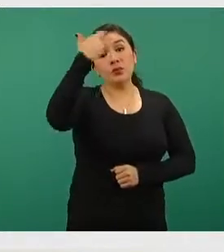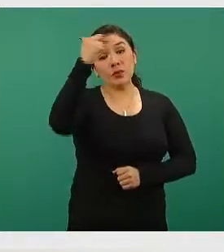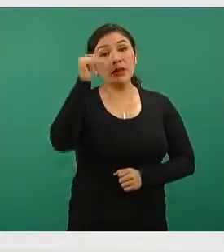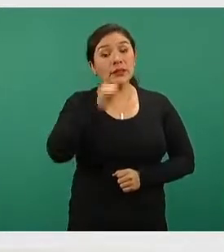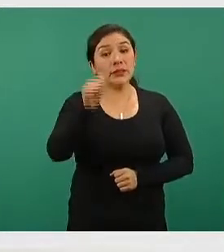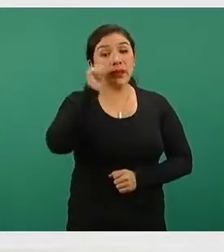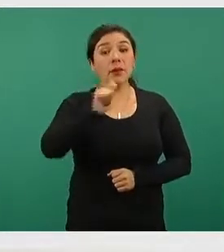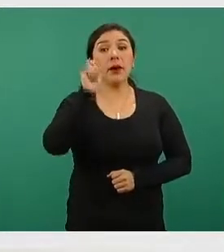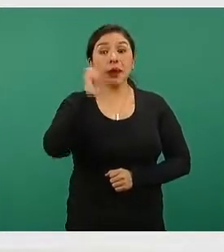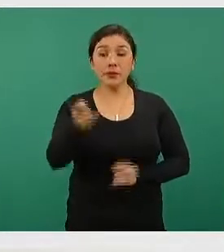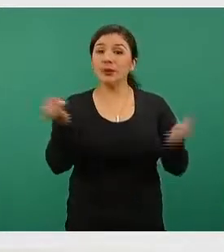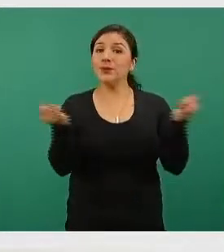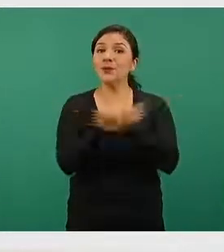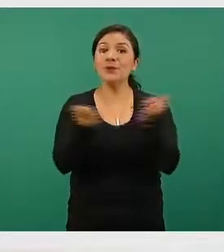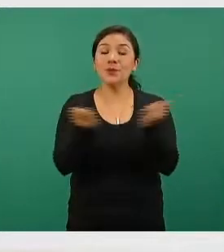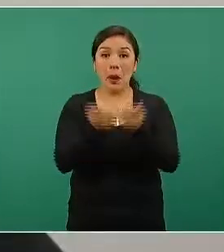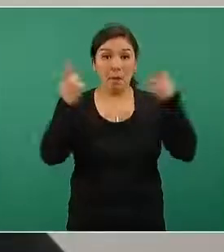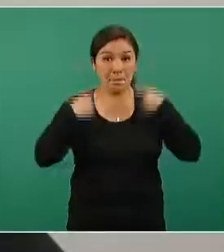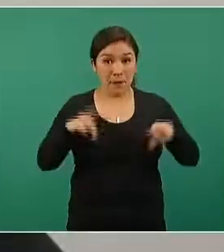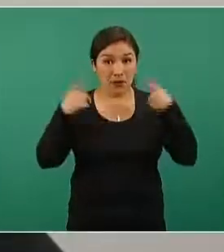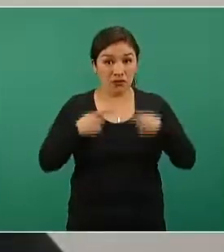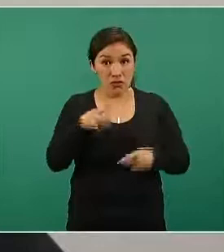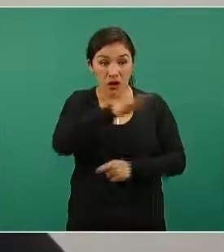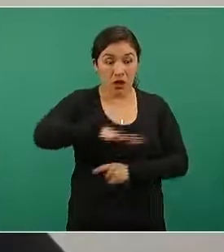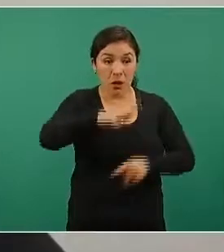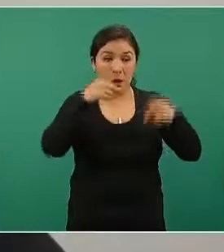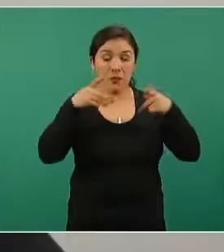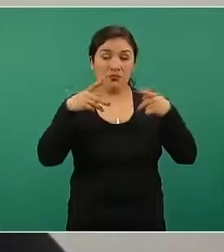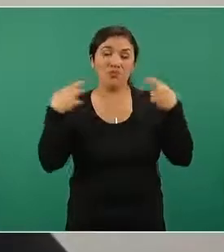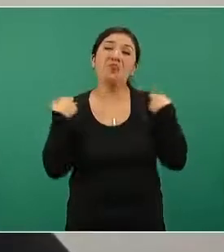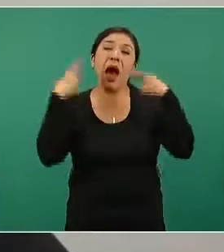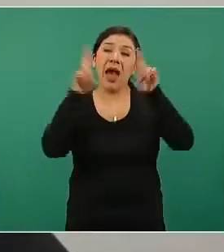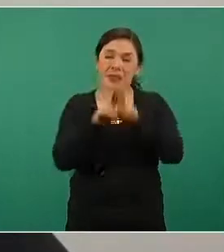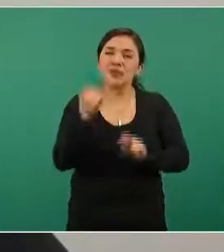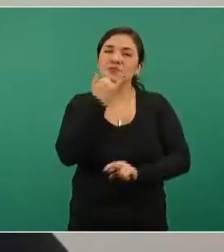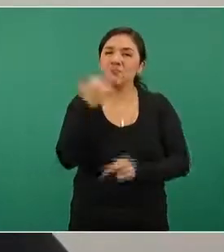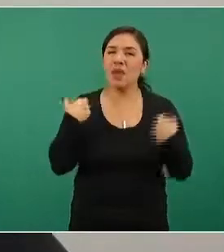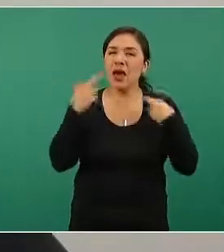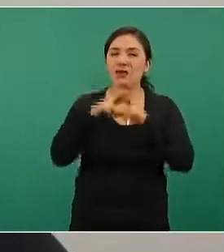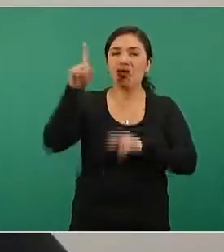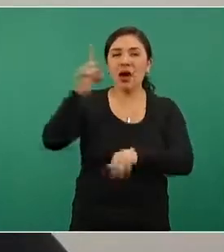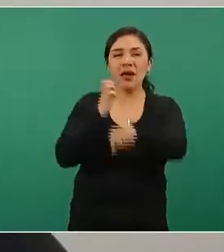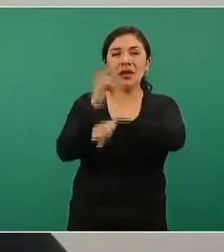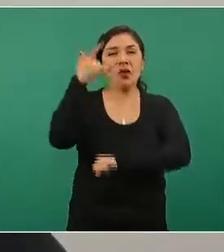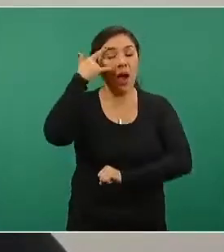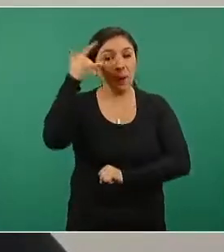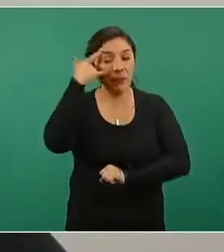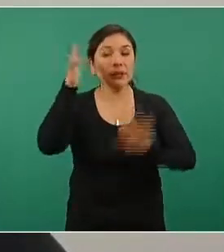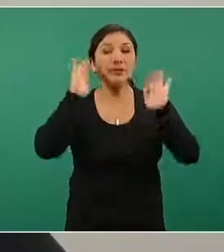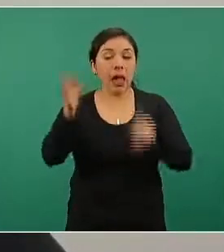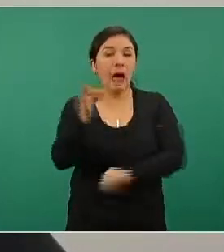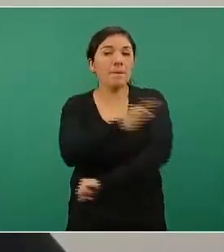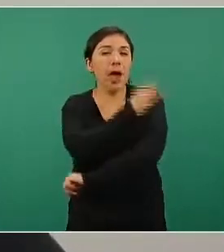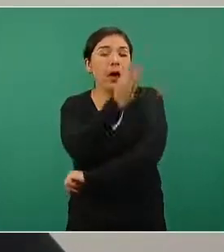siempre que también el personal o los trabajadores de la educación del estado de Campeche recibieron